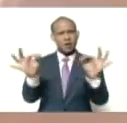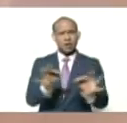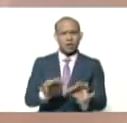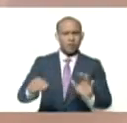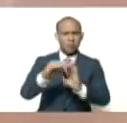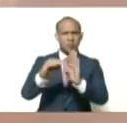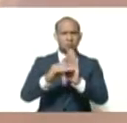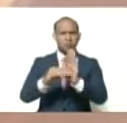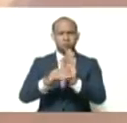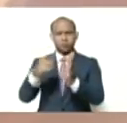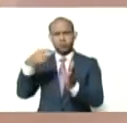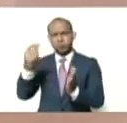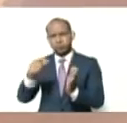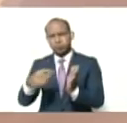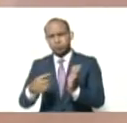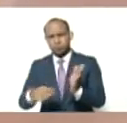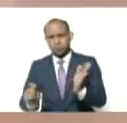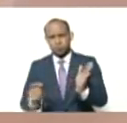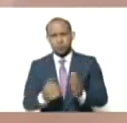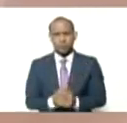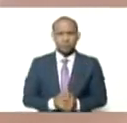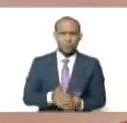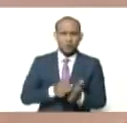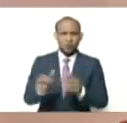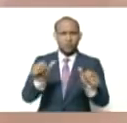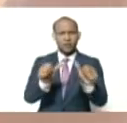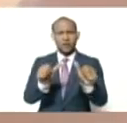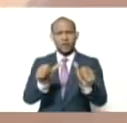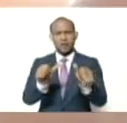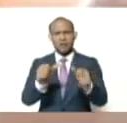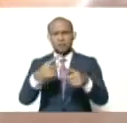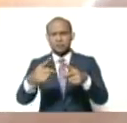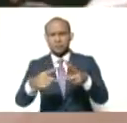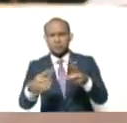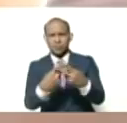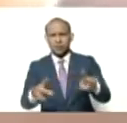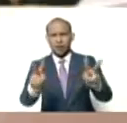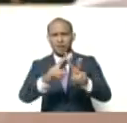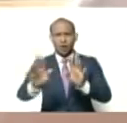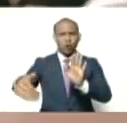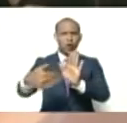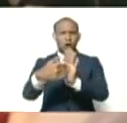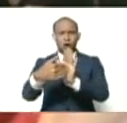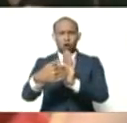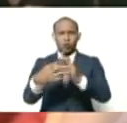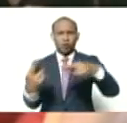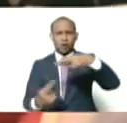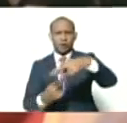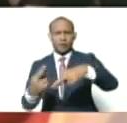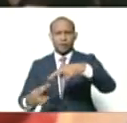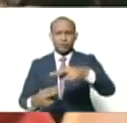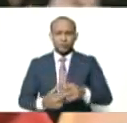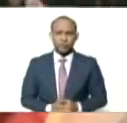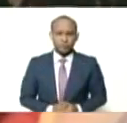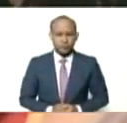medidas correctivas en los casos de acciones contrarias a los valores revolucionarios.